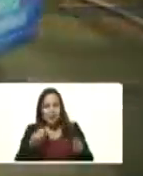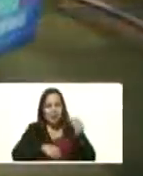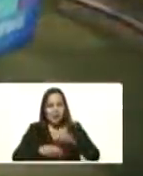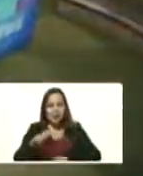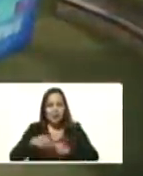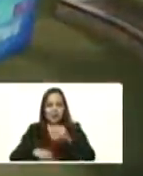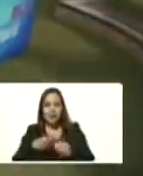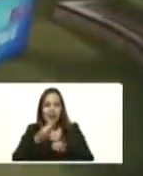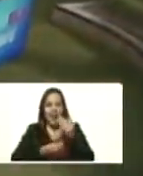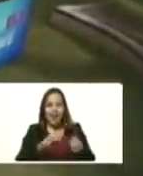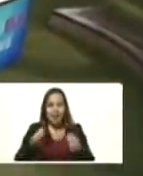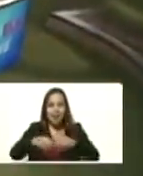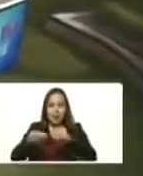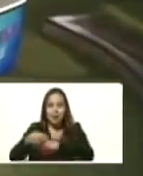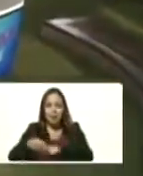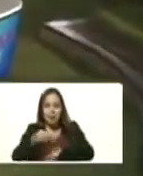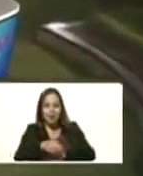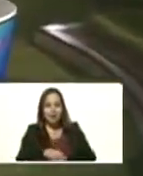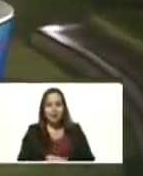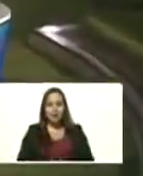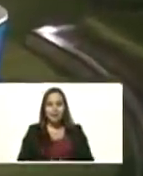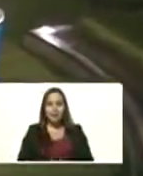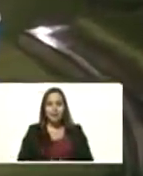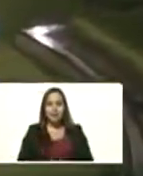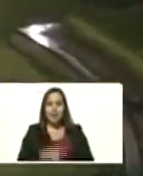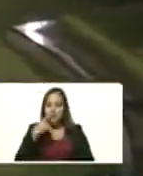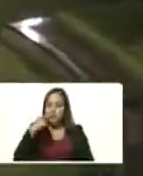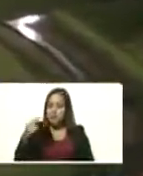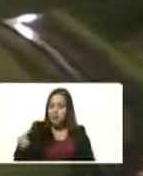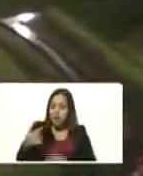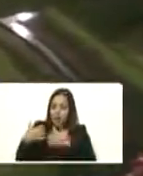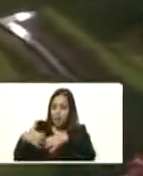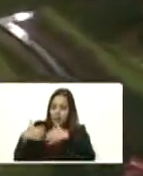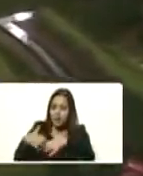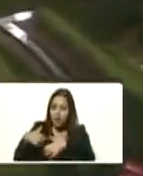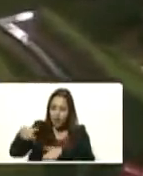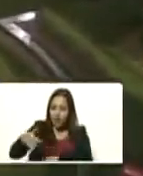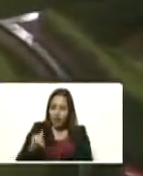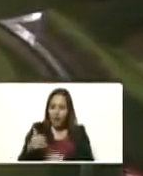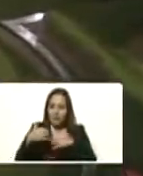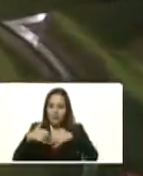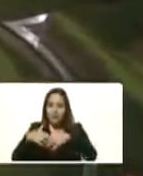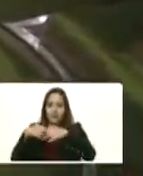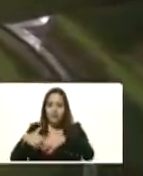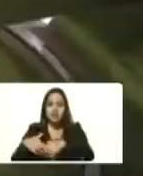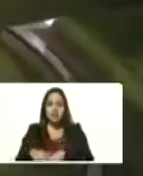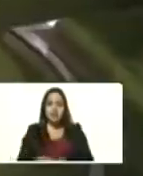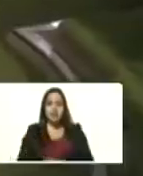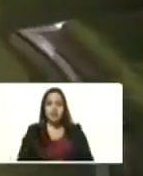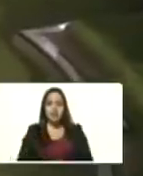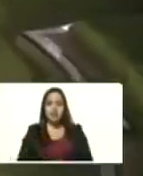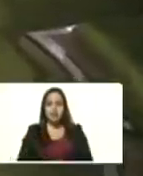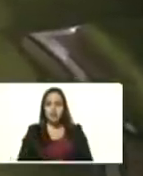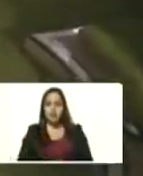produzca que nos digan los empresarios a que empresarios bueno